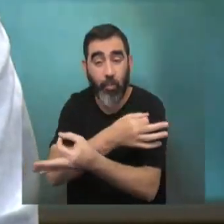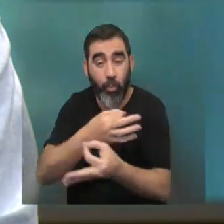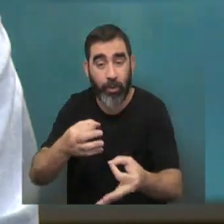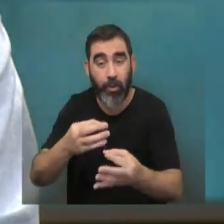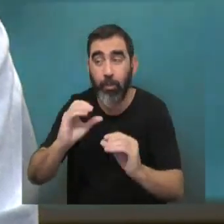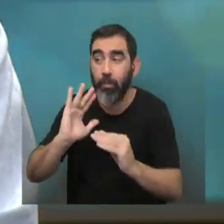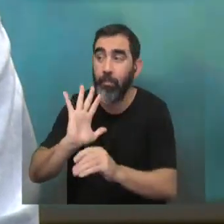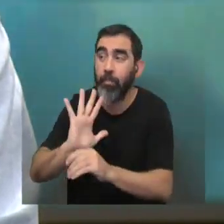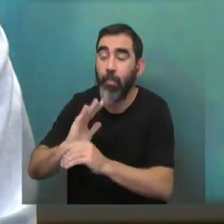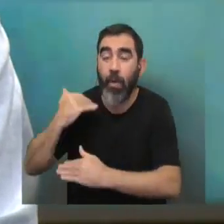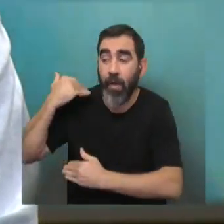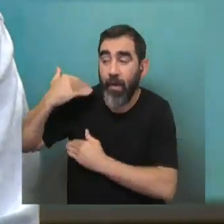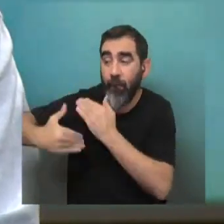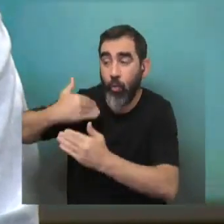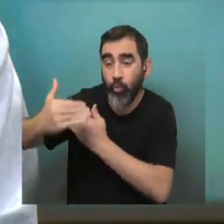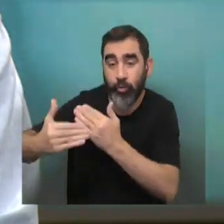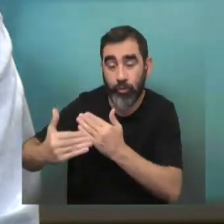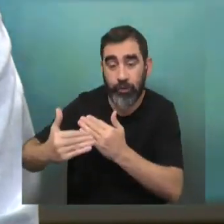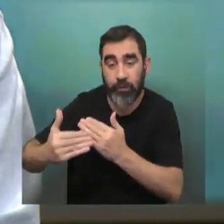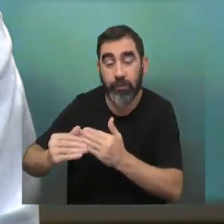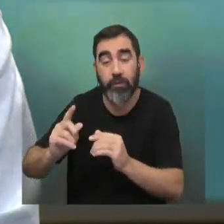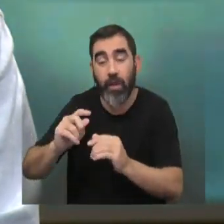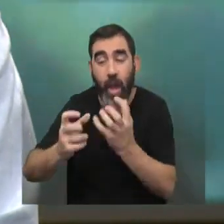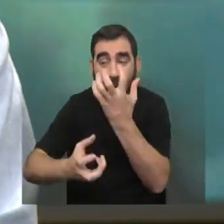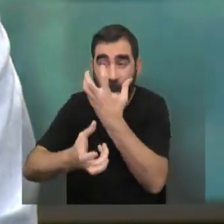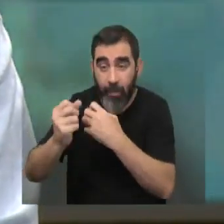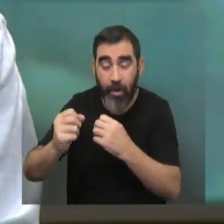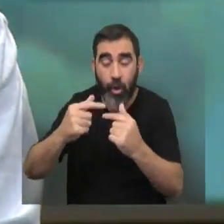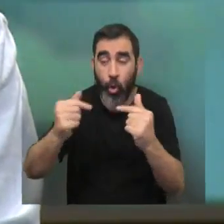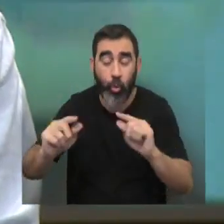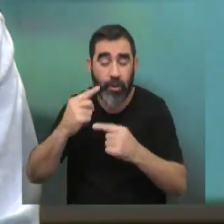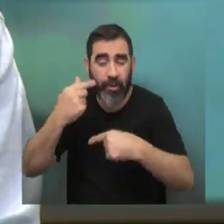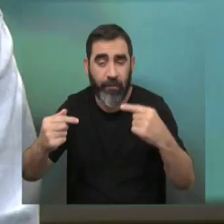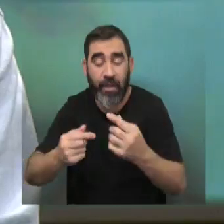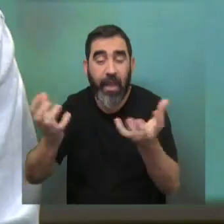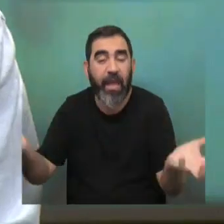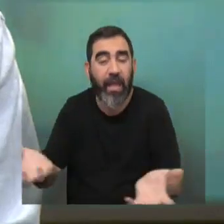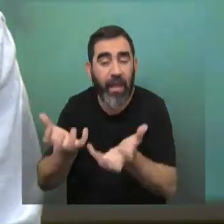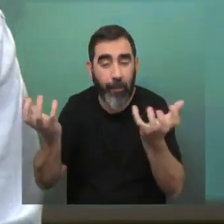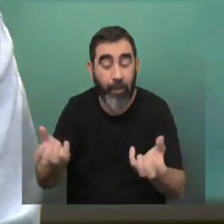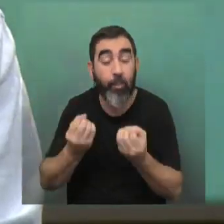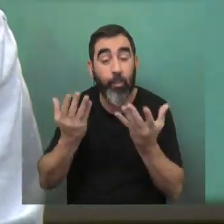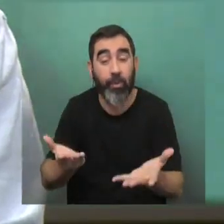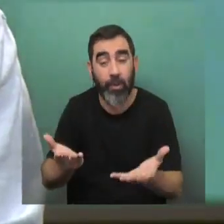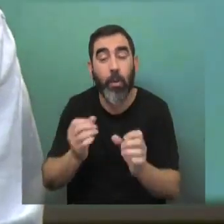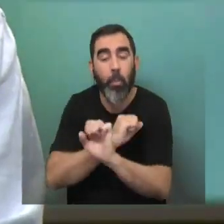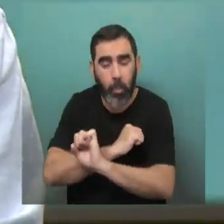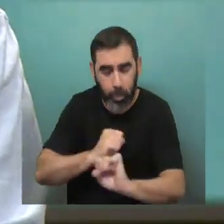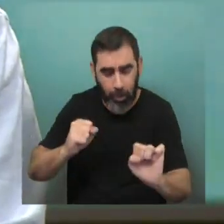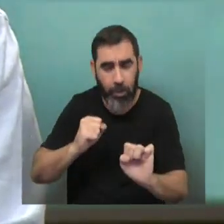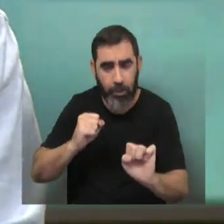han evolucionado no solo frente a la herbivoría, sino también a factores abióticos como son las quemas, ya que tienen la capacidad